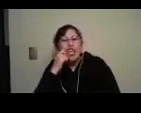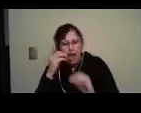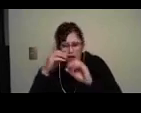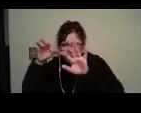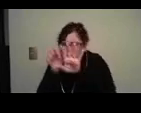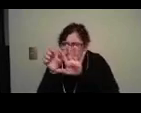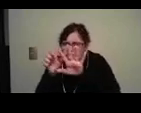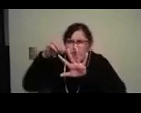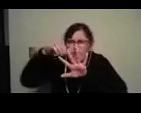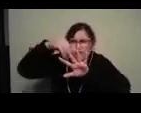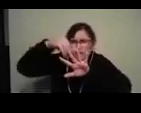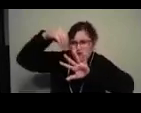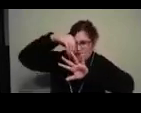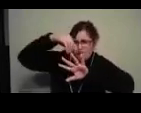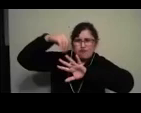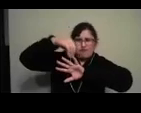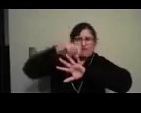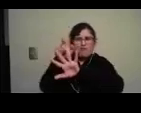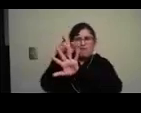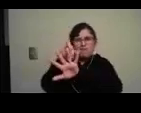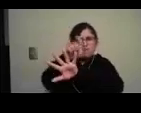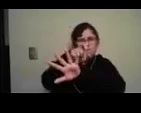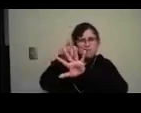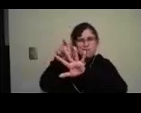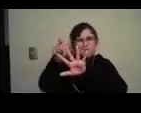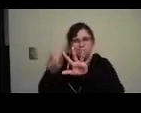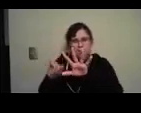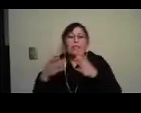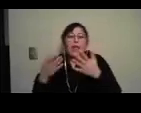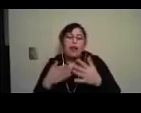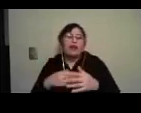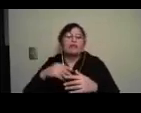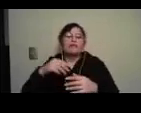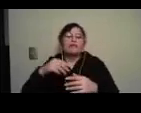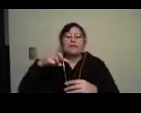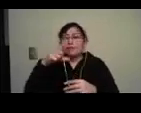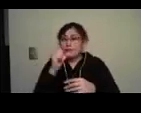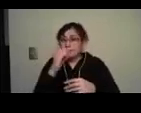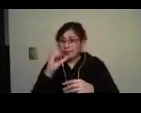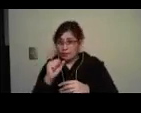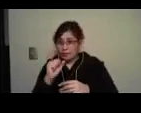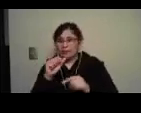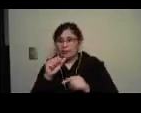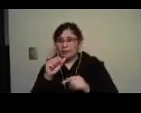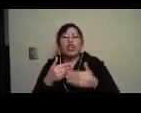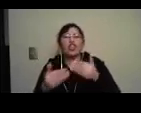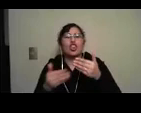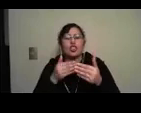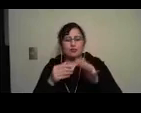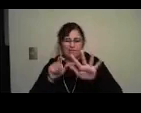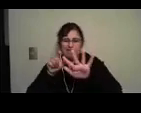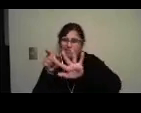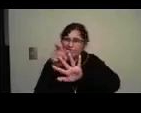¿ya? Las placas beta-amiloides se forman en el espacio extracelular y los